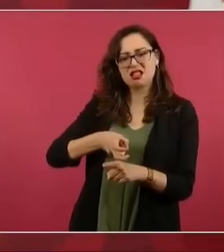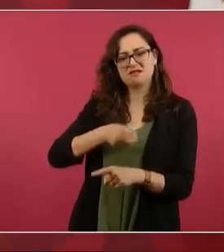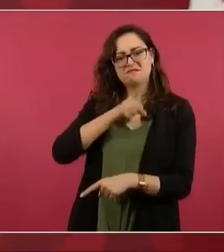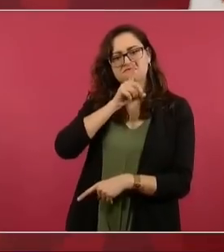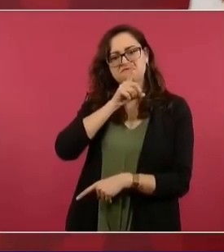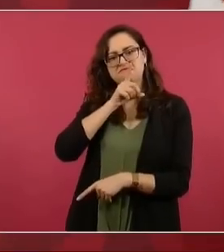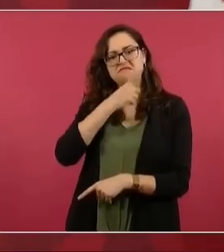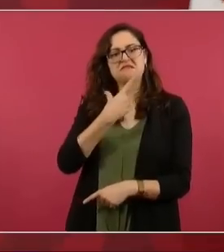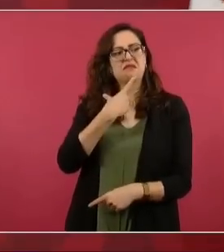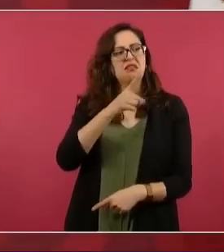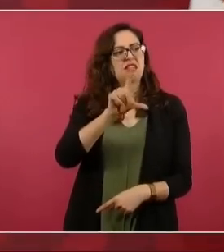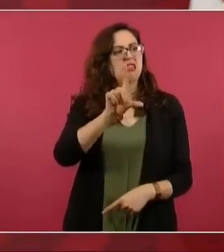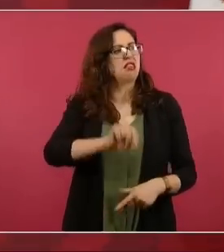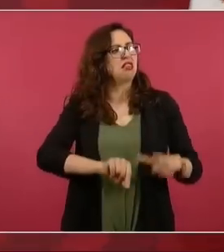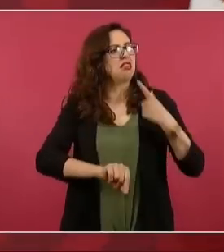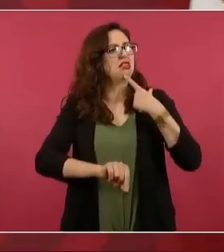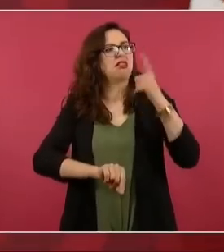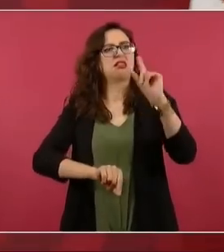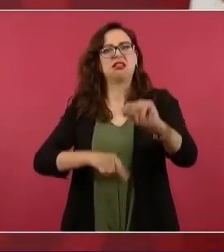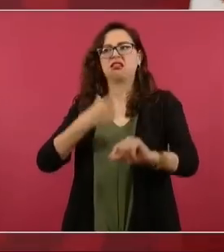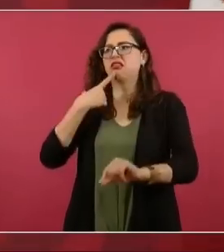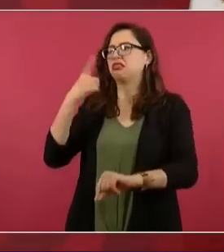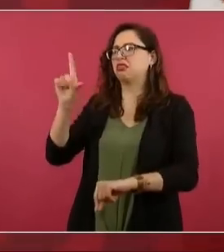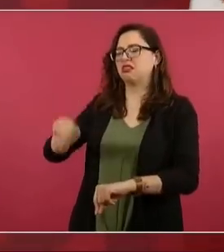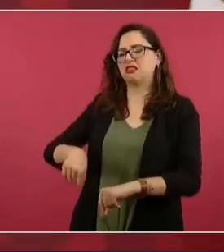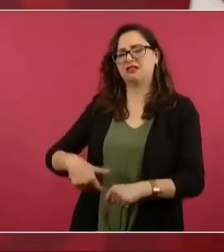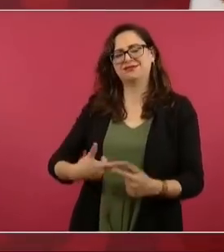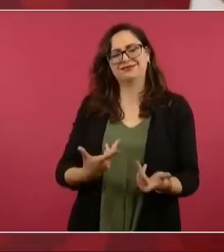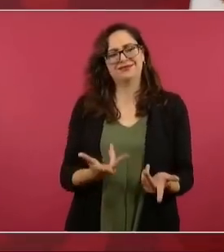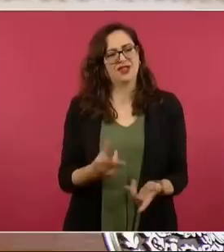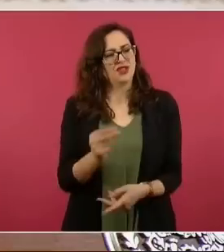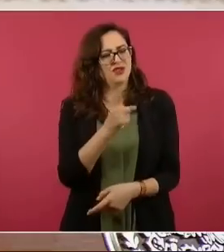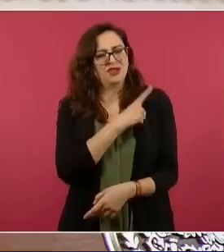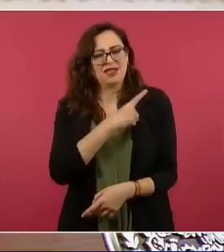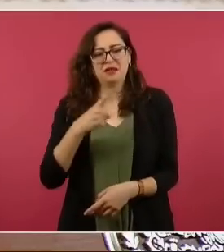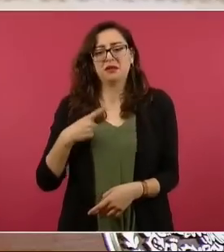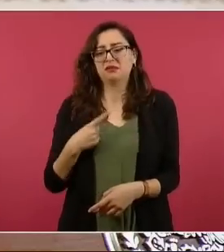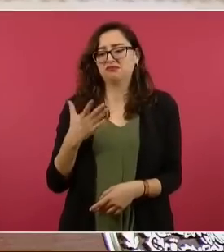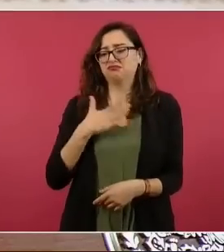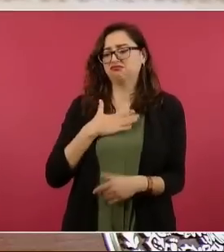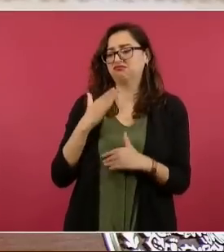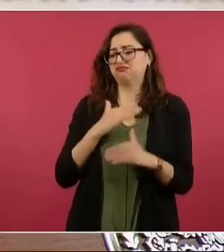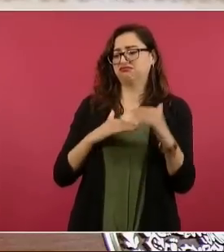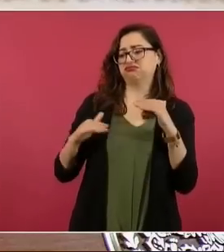no humillar a nadie, no ser clasista,